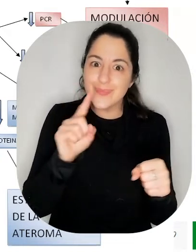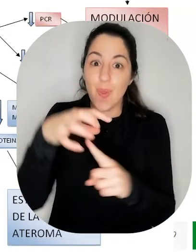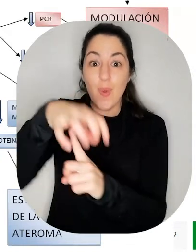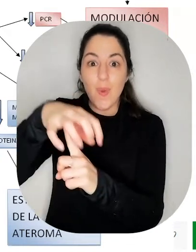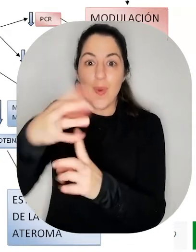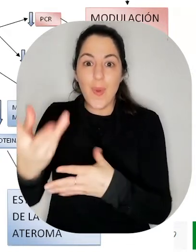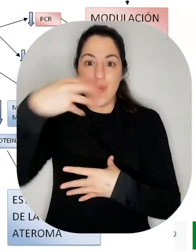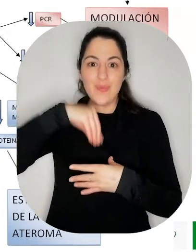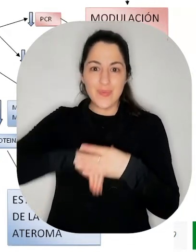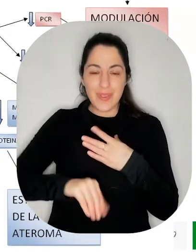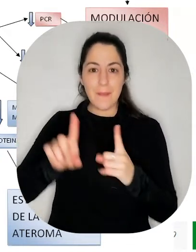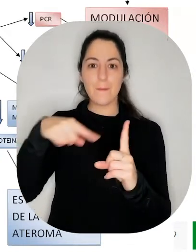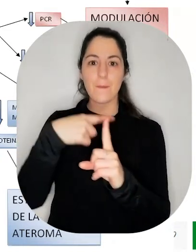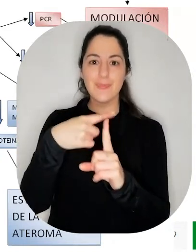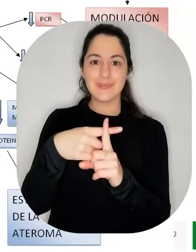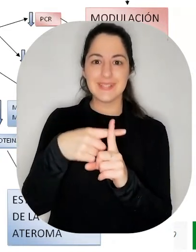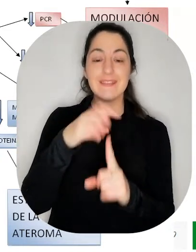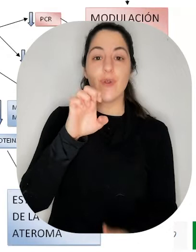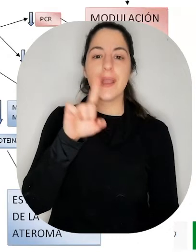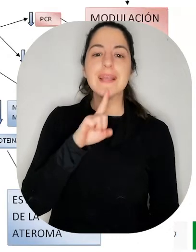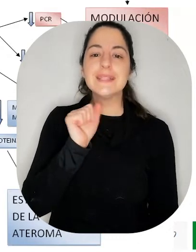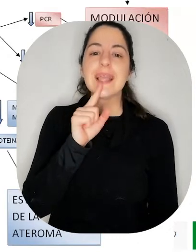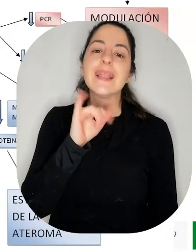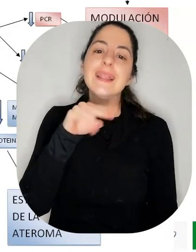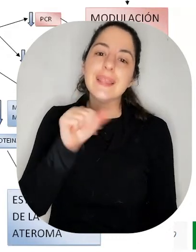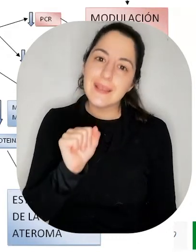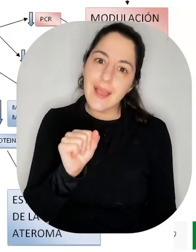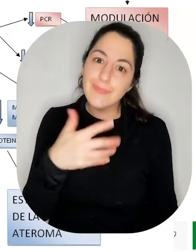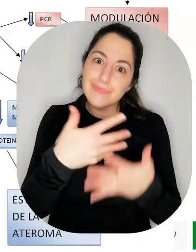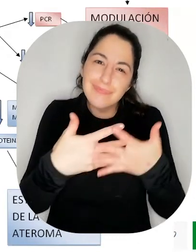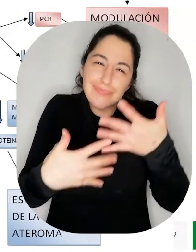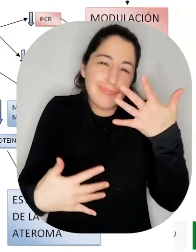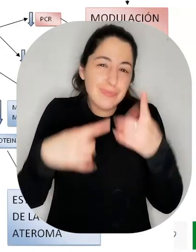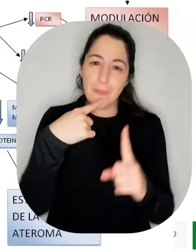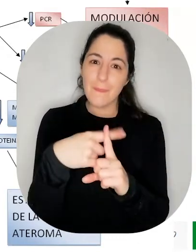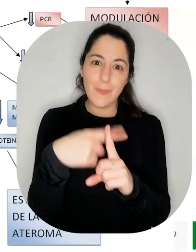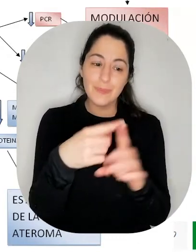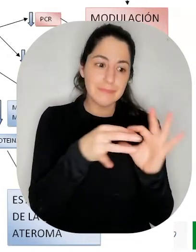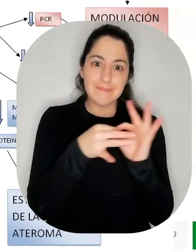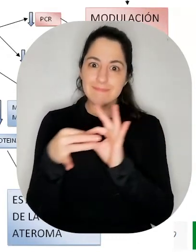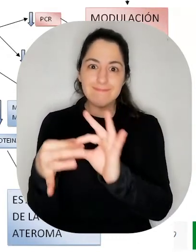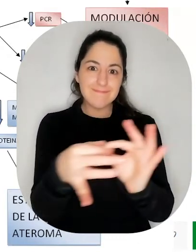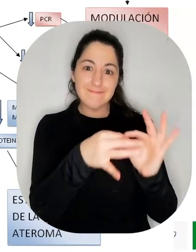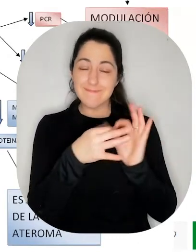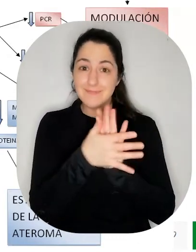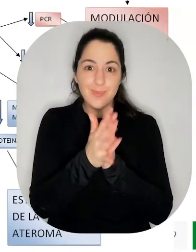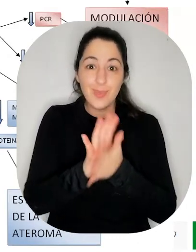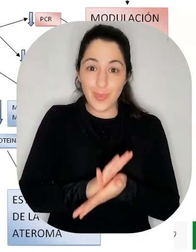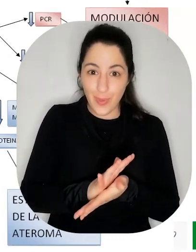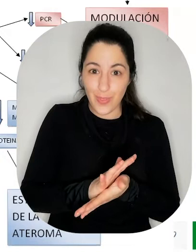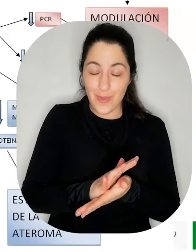una misma sustancia, la estatina, puede generar todo este beneficio, y son además muchas otras que están actuando